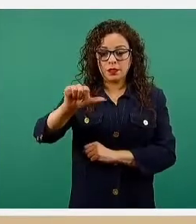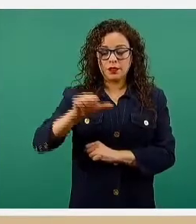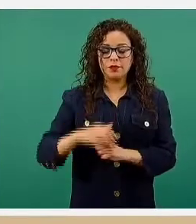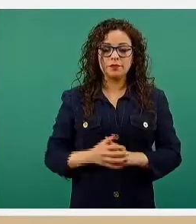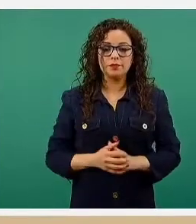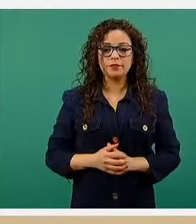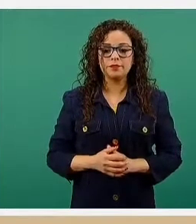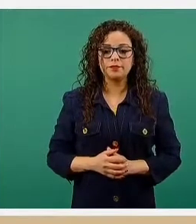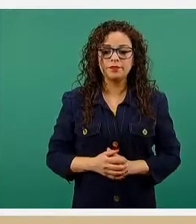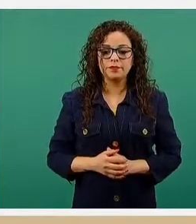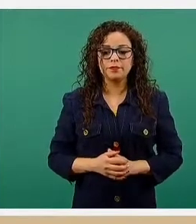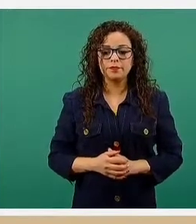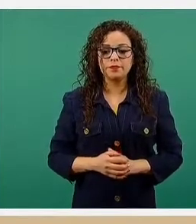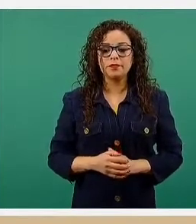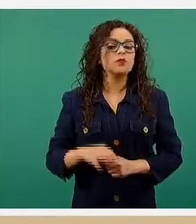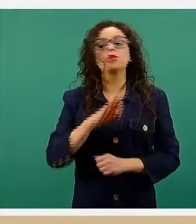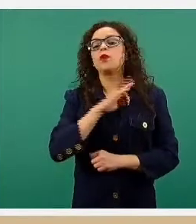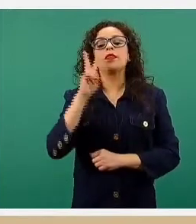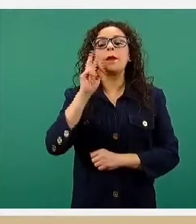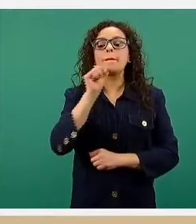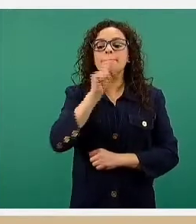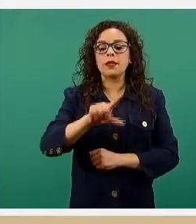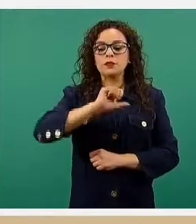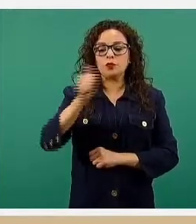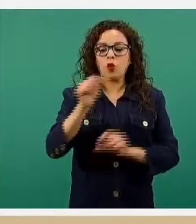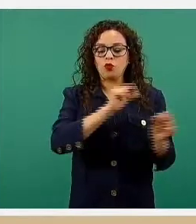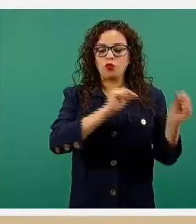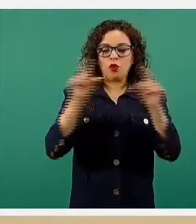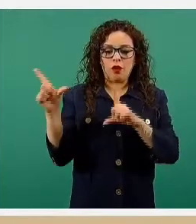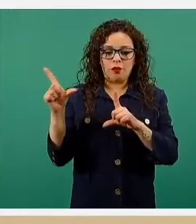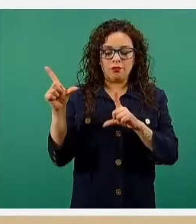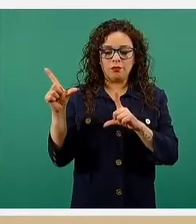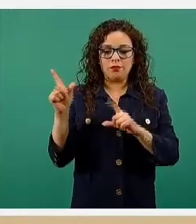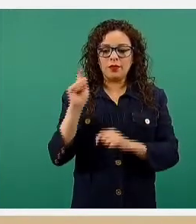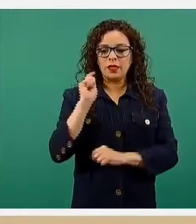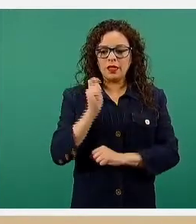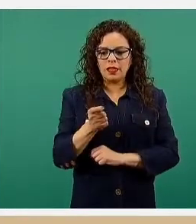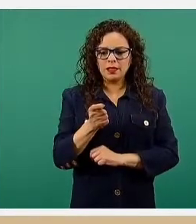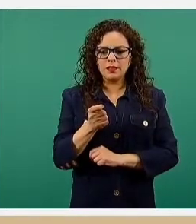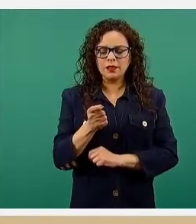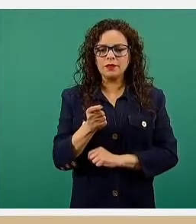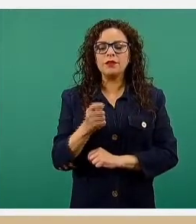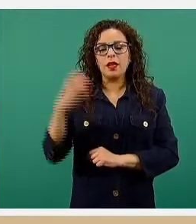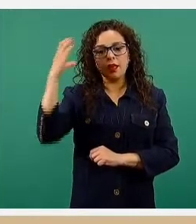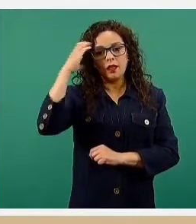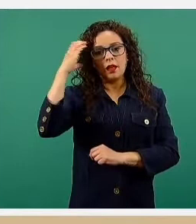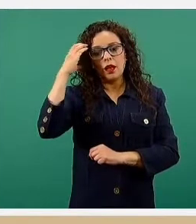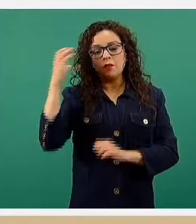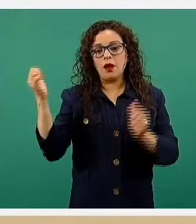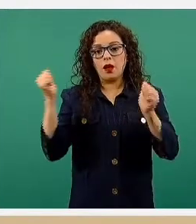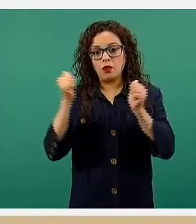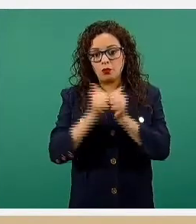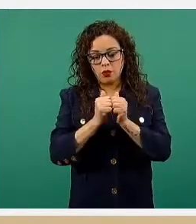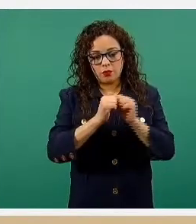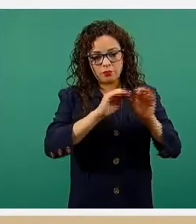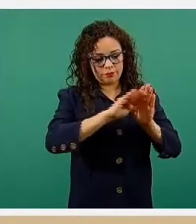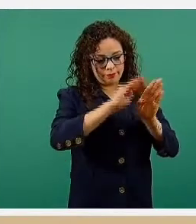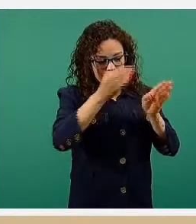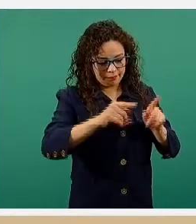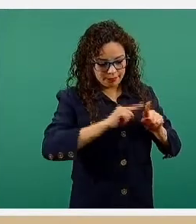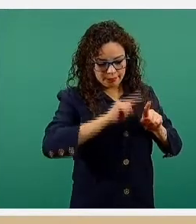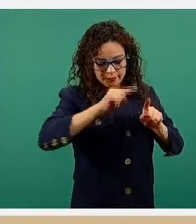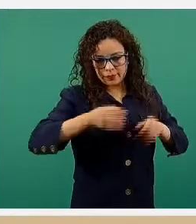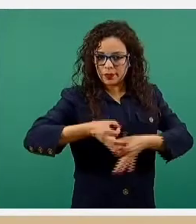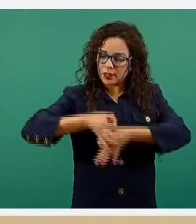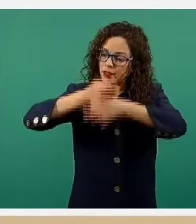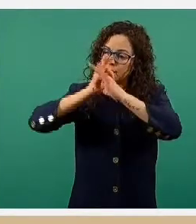25.726. Y lo mismo observamos en la siguiente diapositiva, en donde nos enfocamos en las camas con ventilador que se destinan para